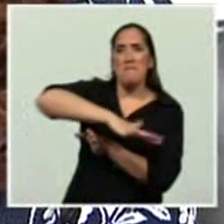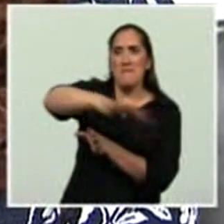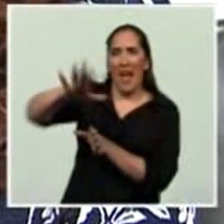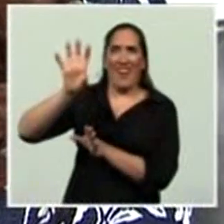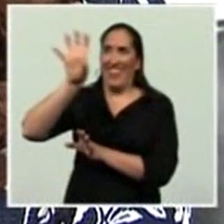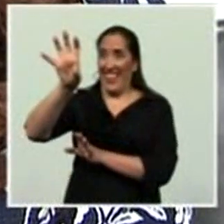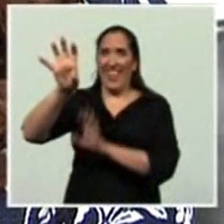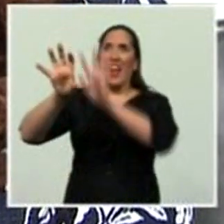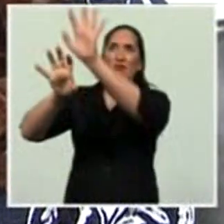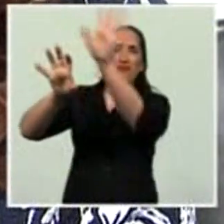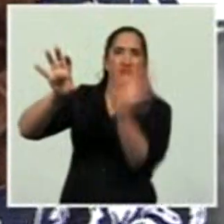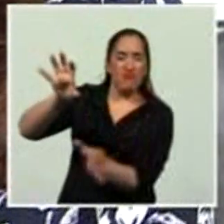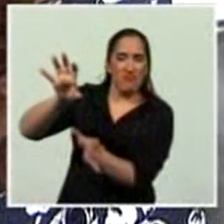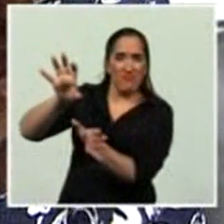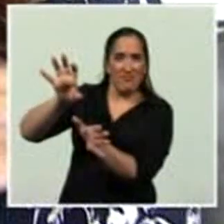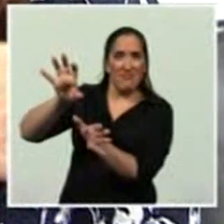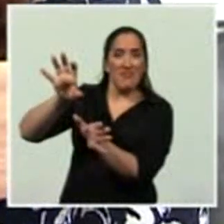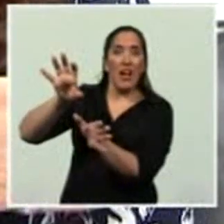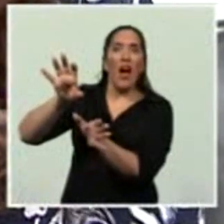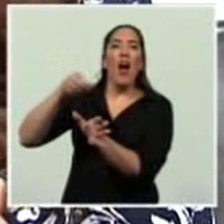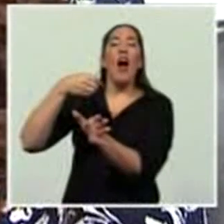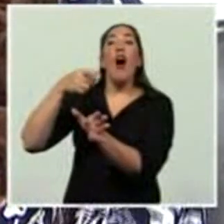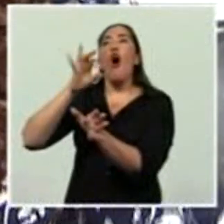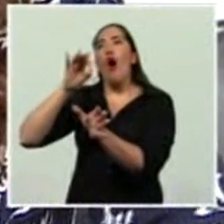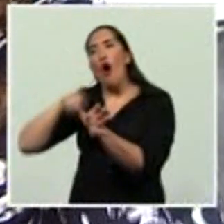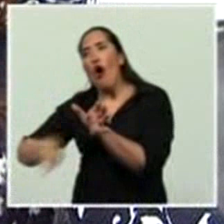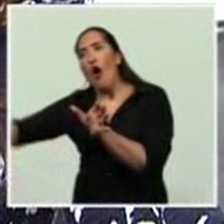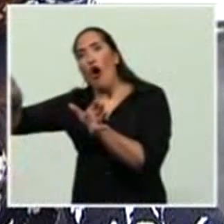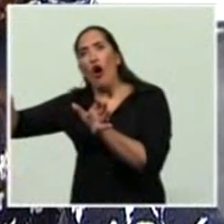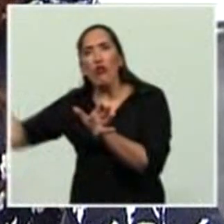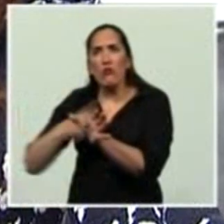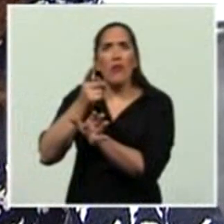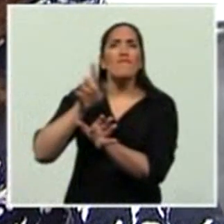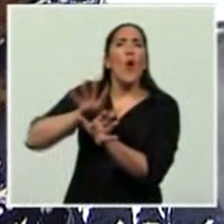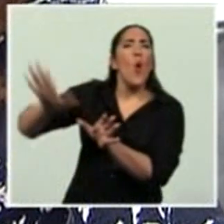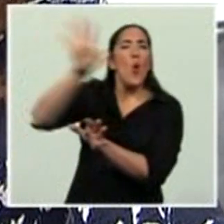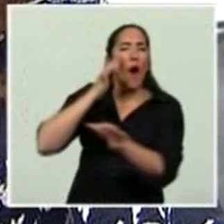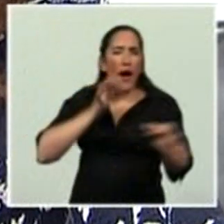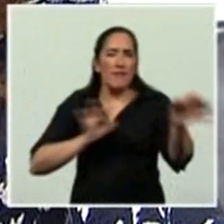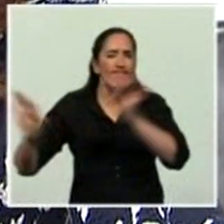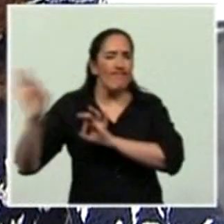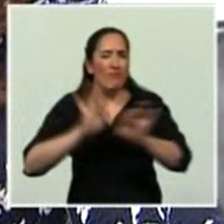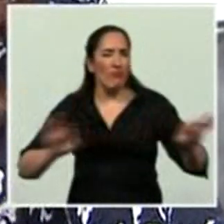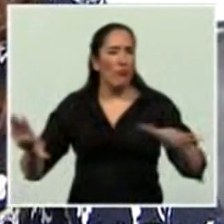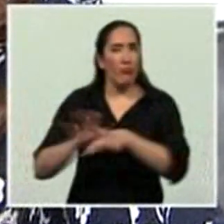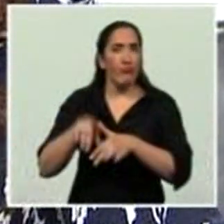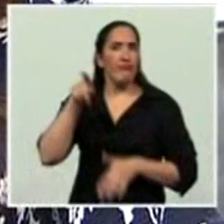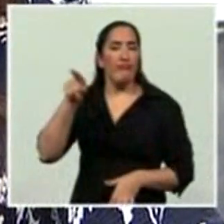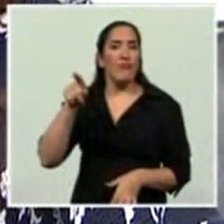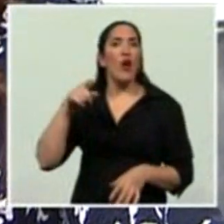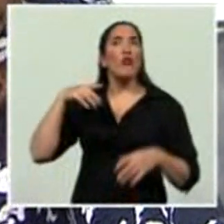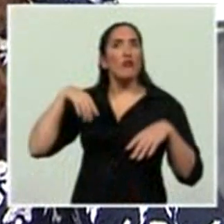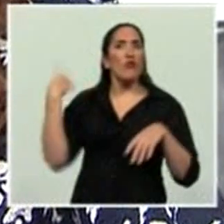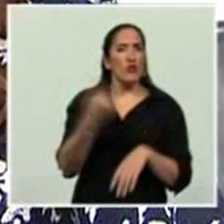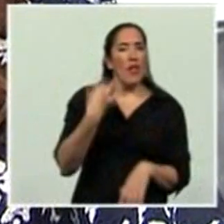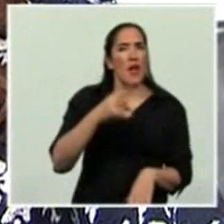al eh al oeste y viceversa Por eso creo que tenemos que mirar muy bien el mundo